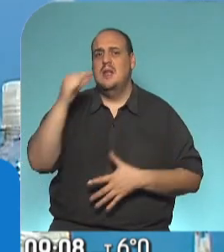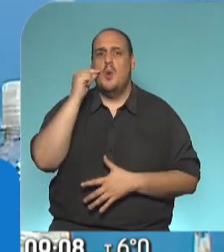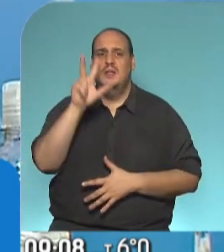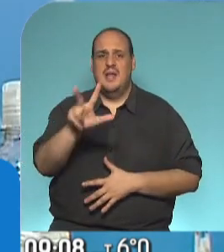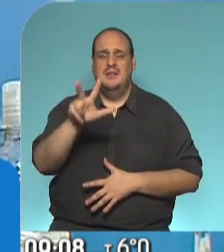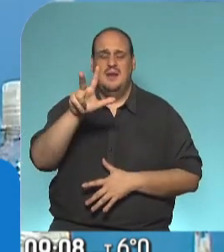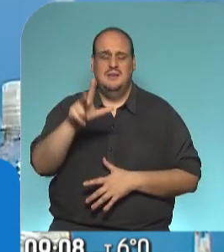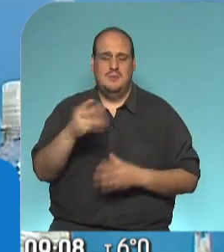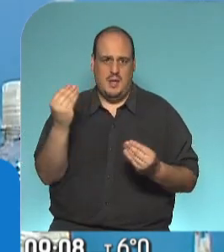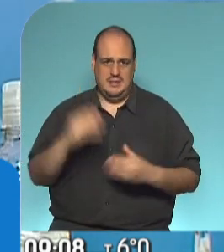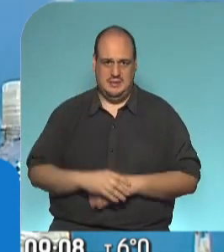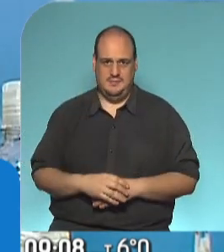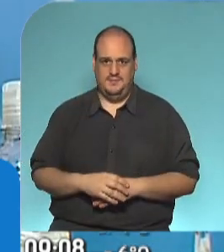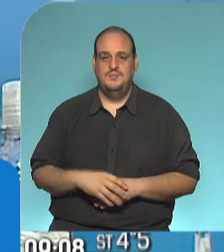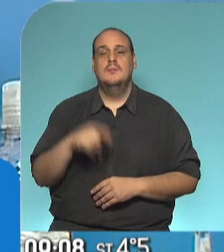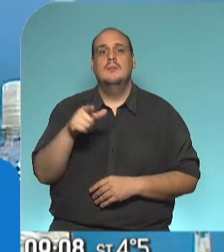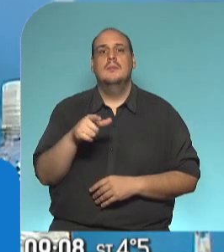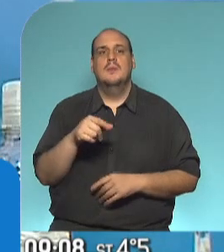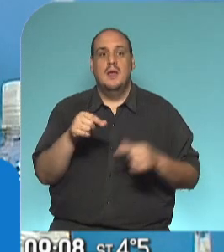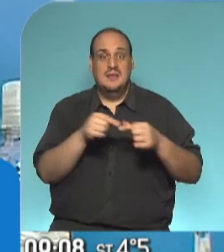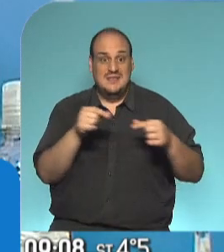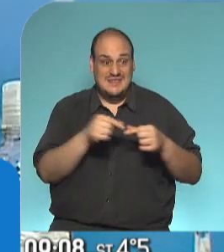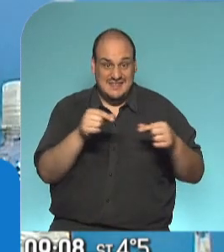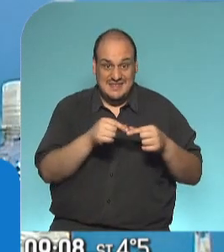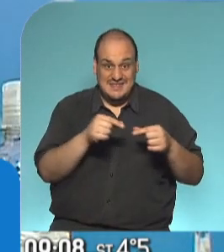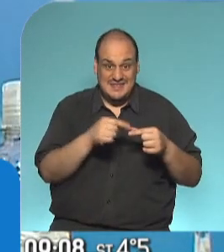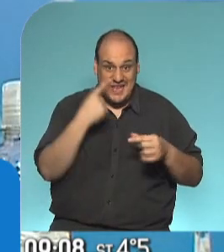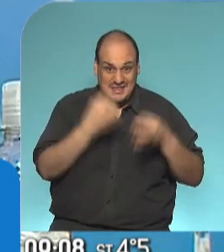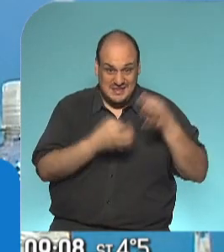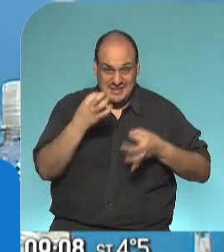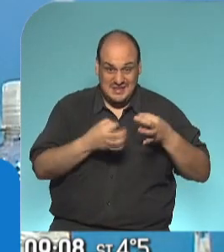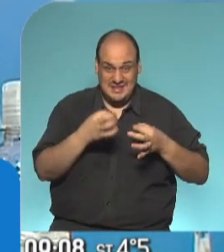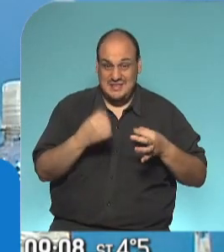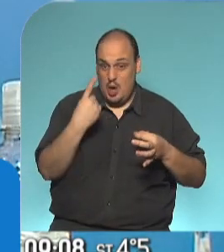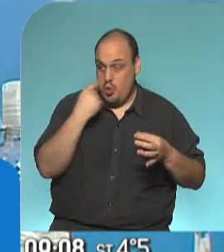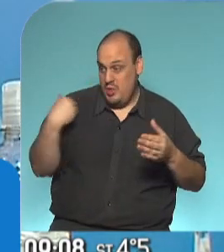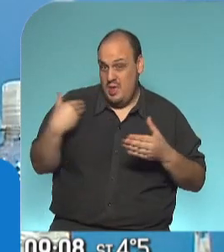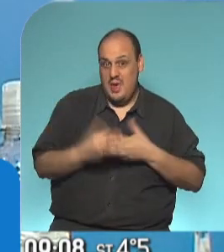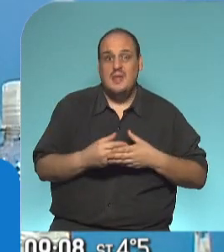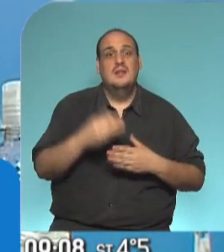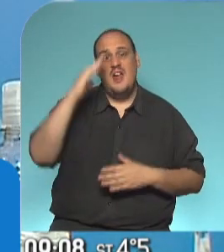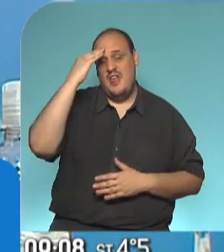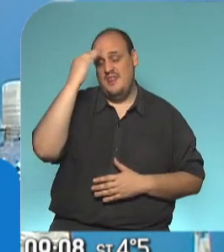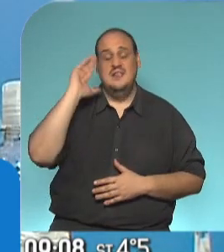872.643 oportunidades. La cantidad de test realizados en las últimas 24 horas son